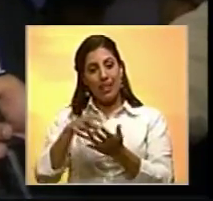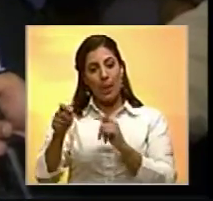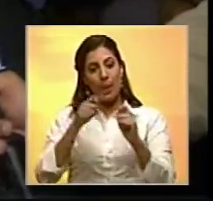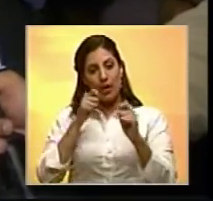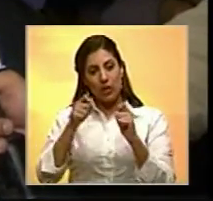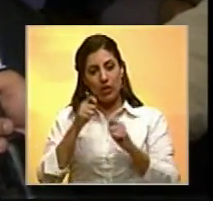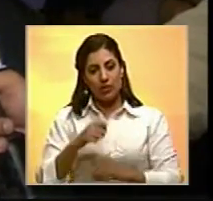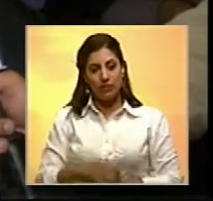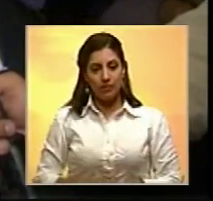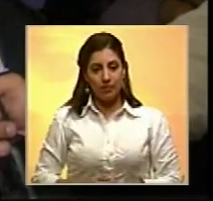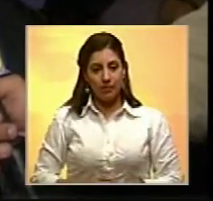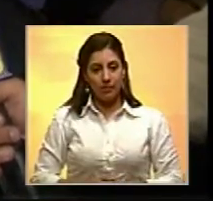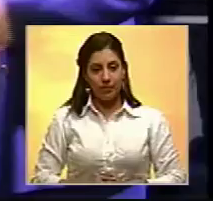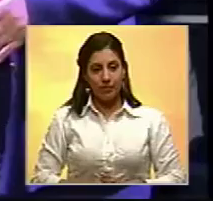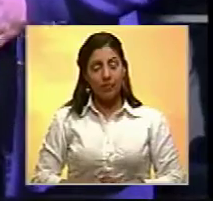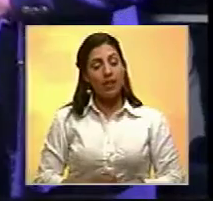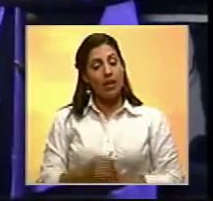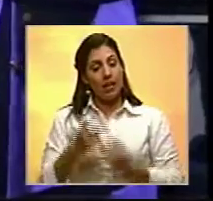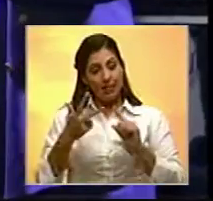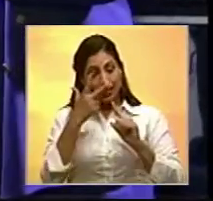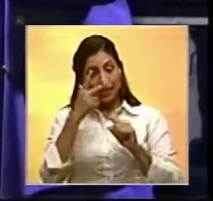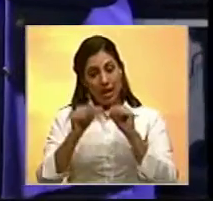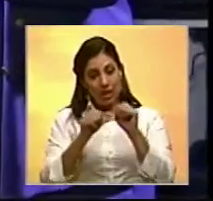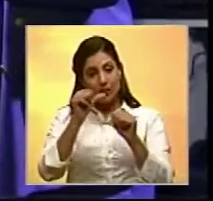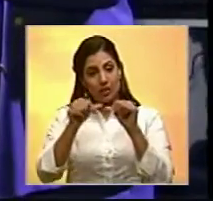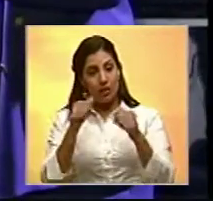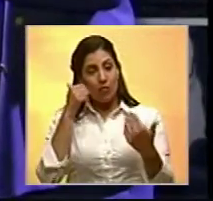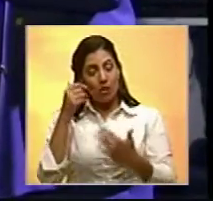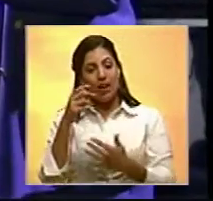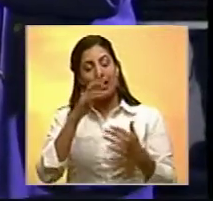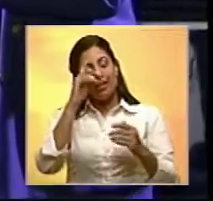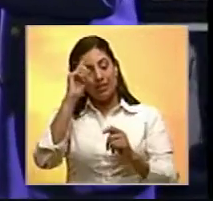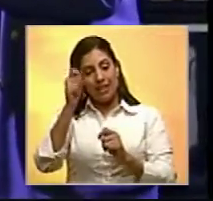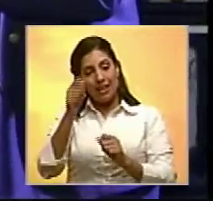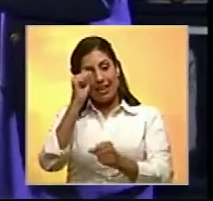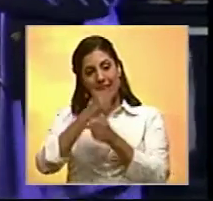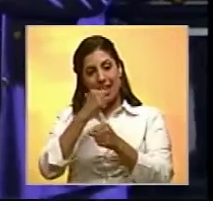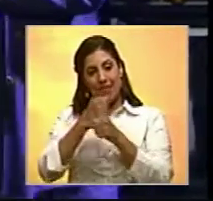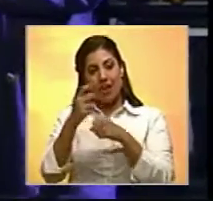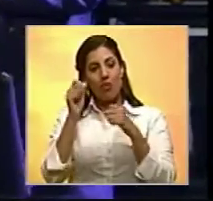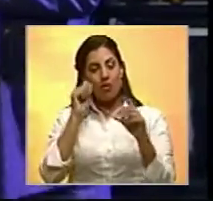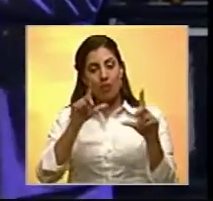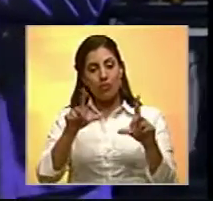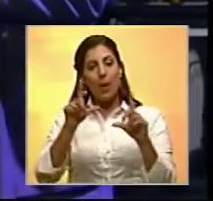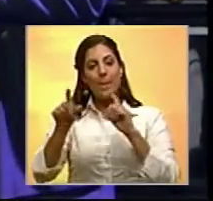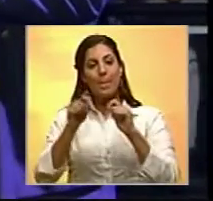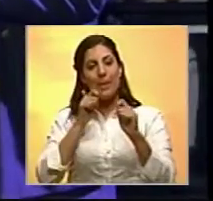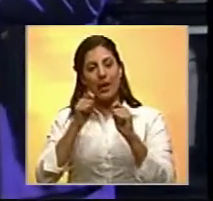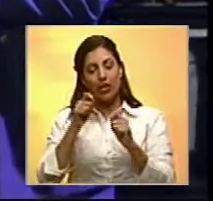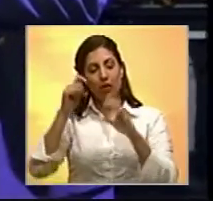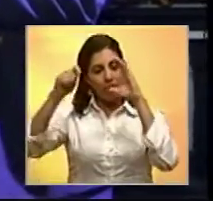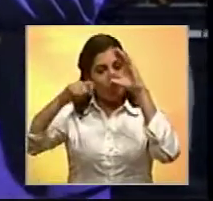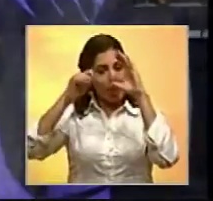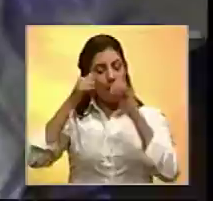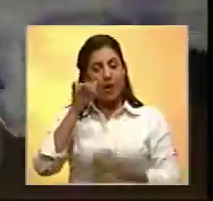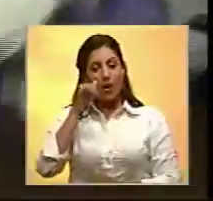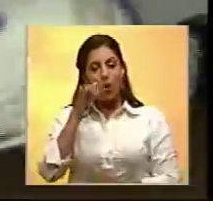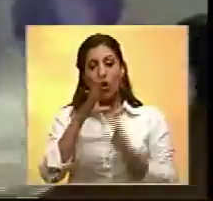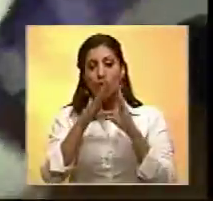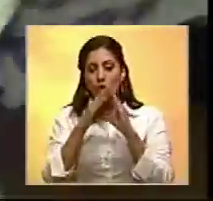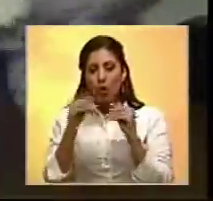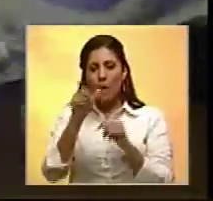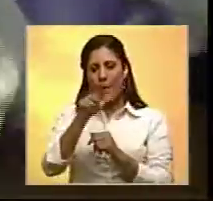a nivel nacional. Por tercer año consecutivo es reconocido el trabajo que realizan periodistas, camarógrafos, técnicos